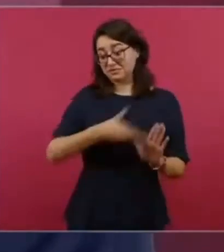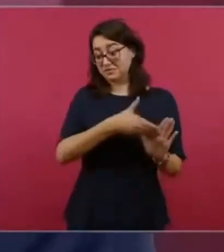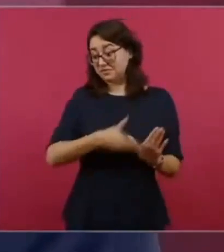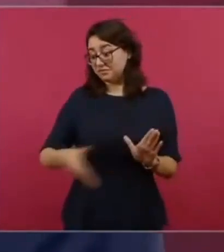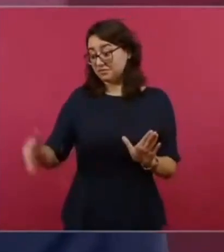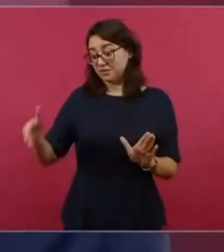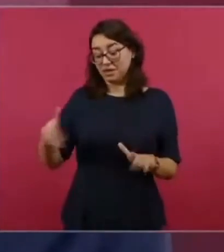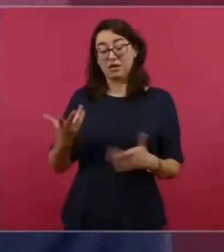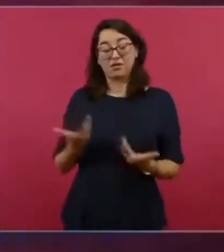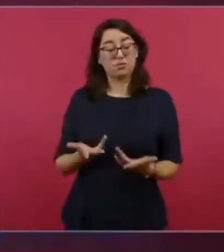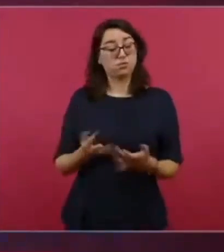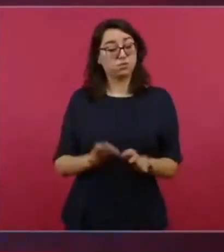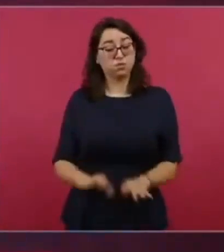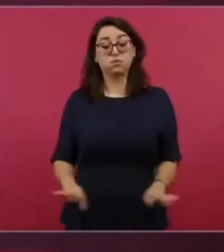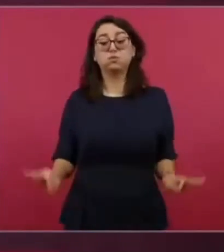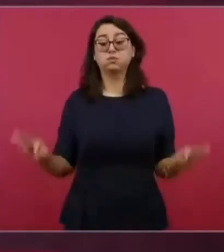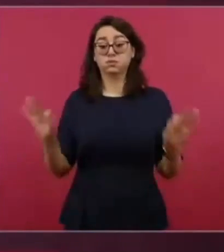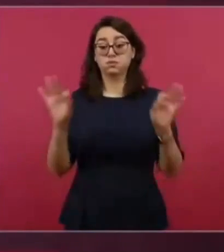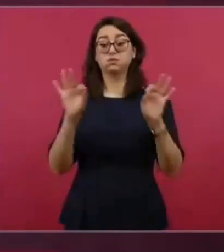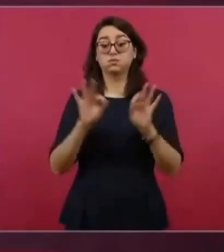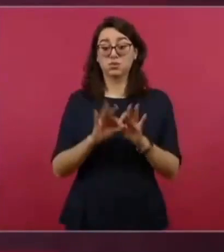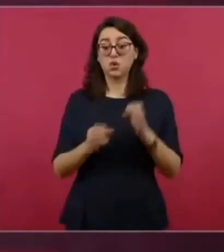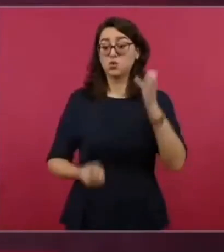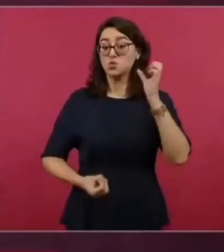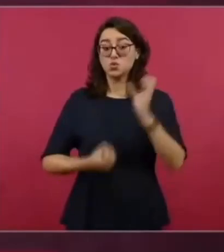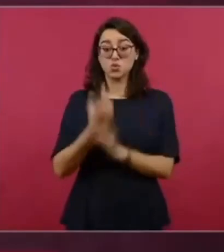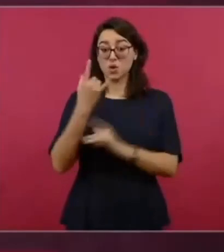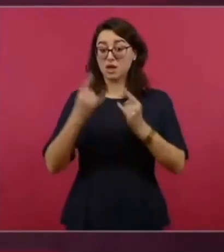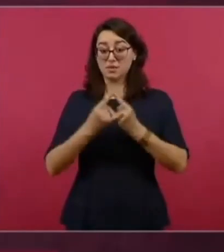estelares en la historia del país.